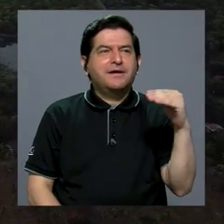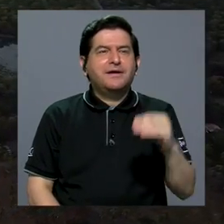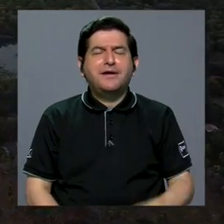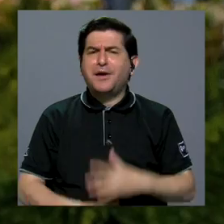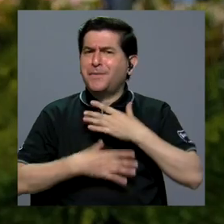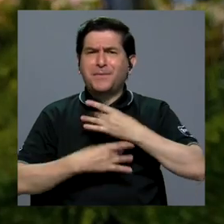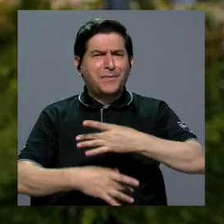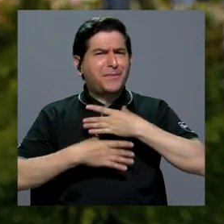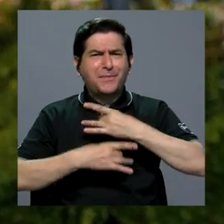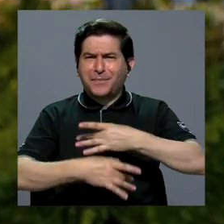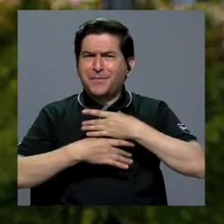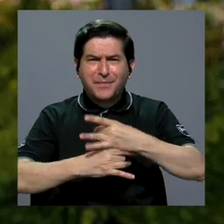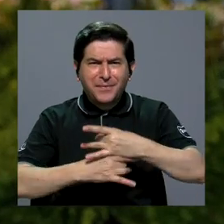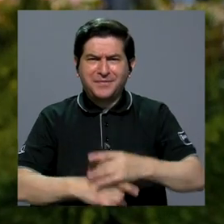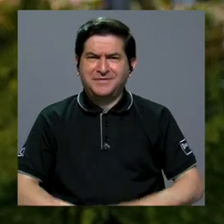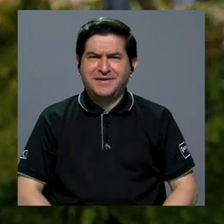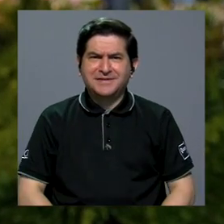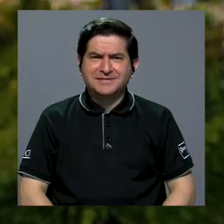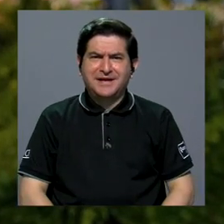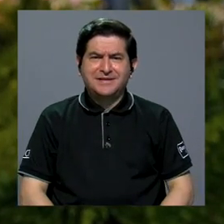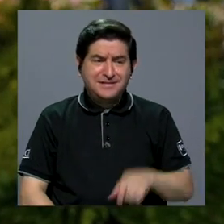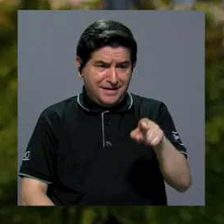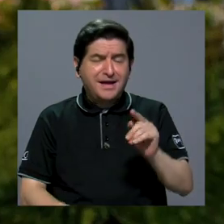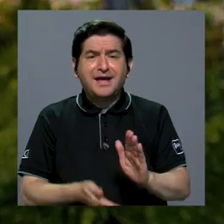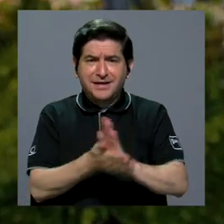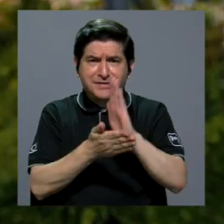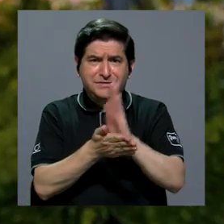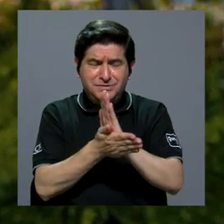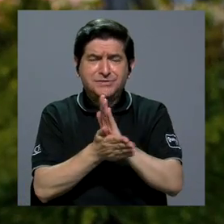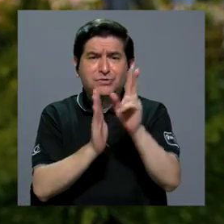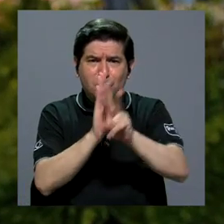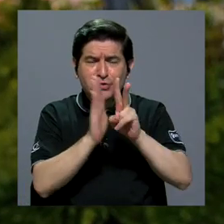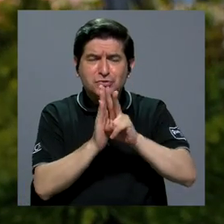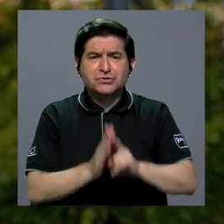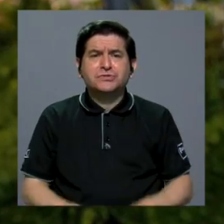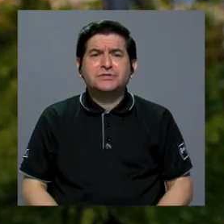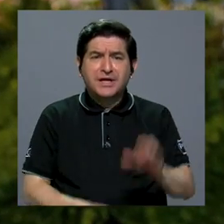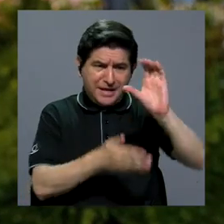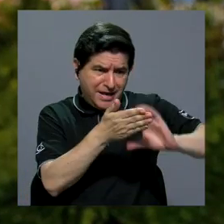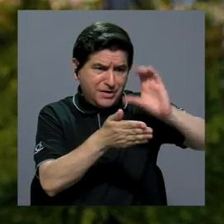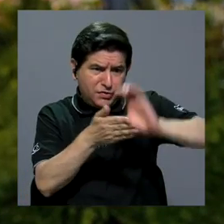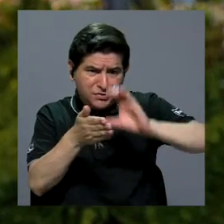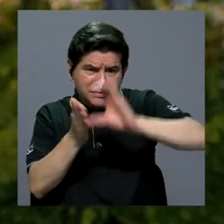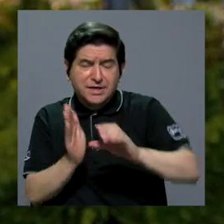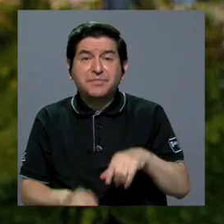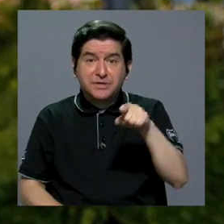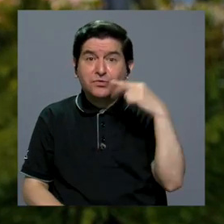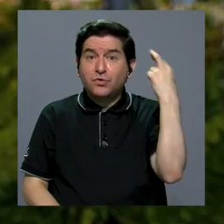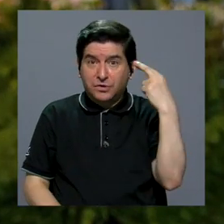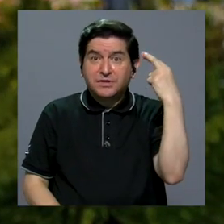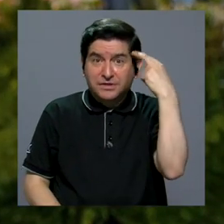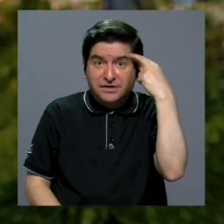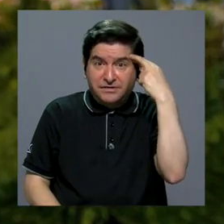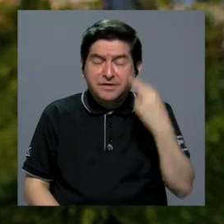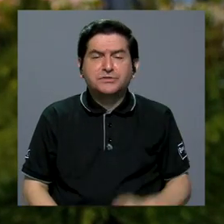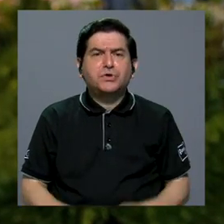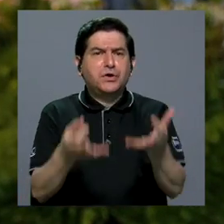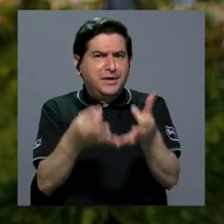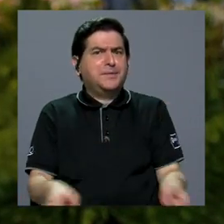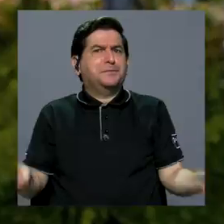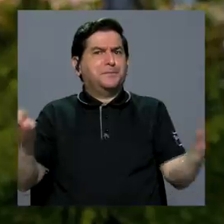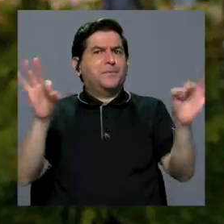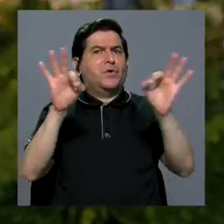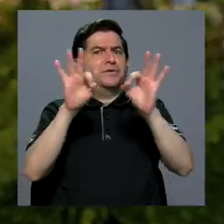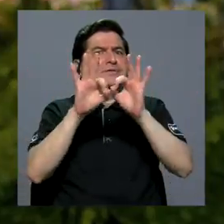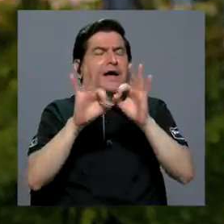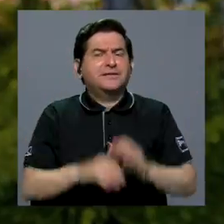es muy interesante esto de estos documentales, de esta serie, precisamente por eso. Y yo creo que la importancia también